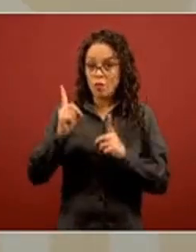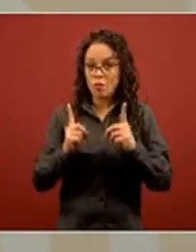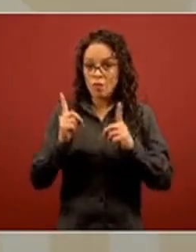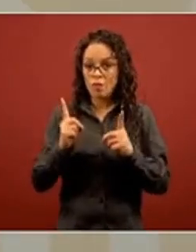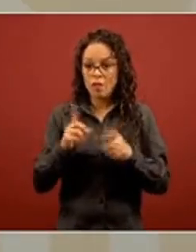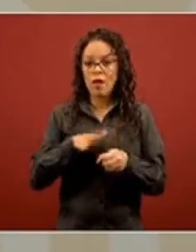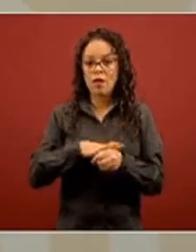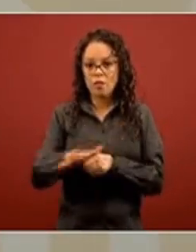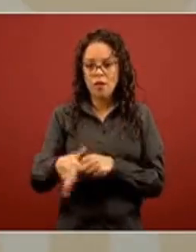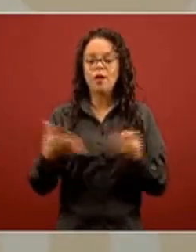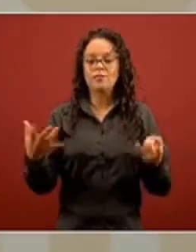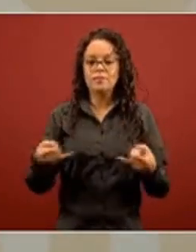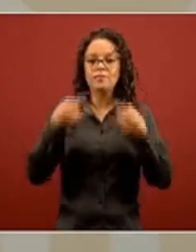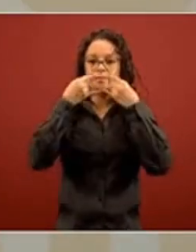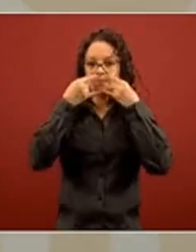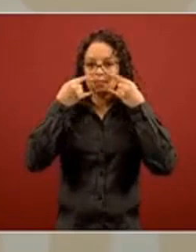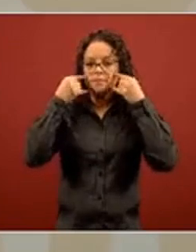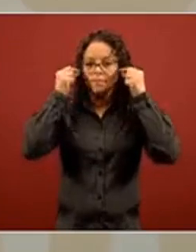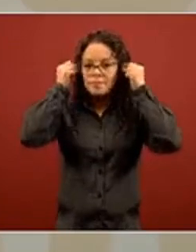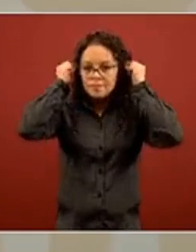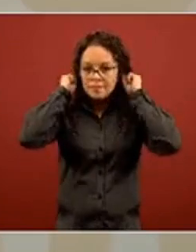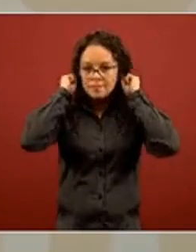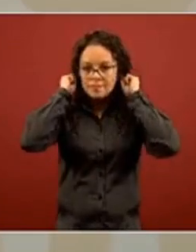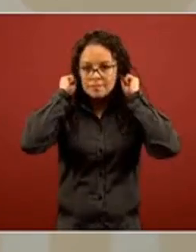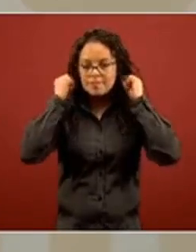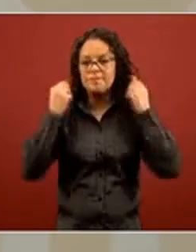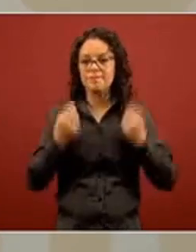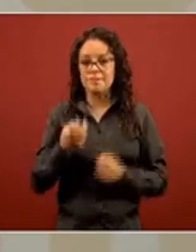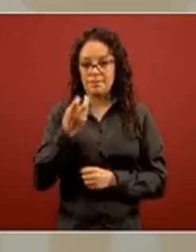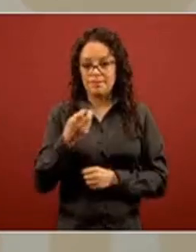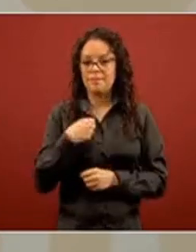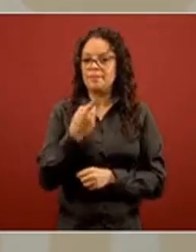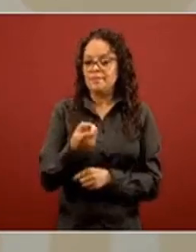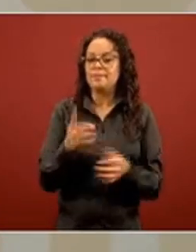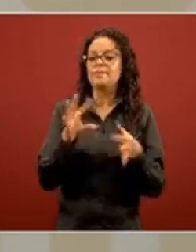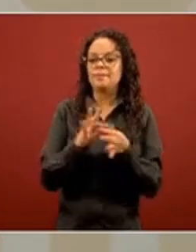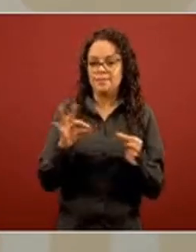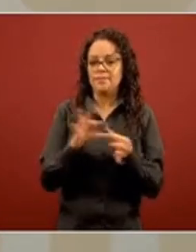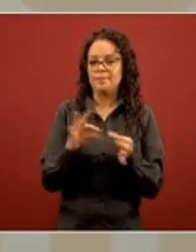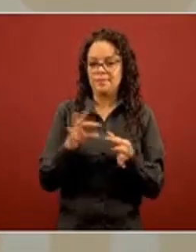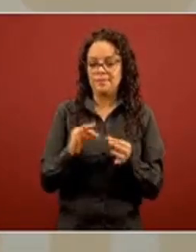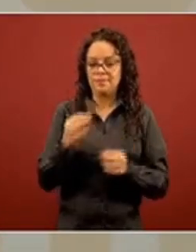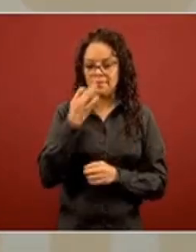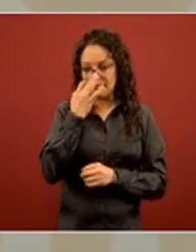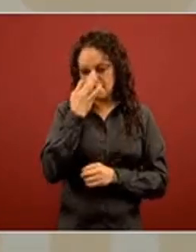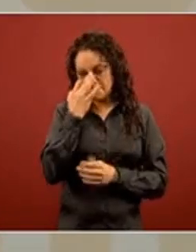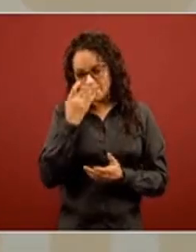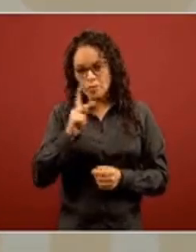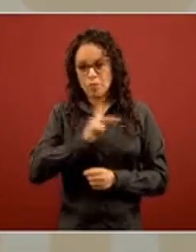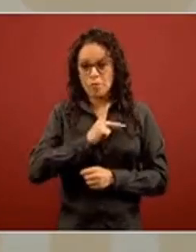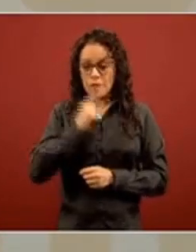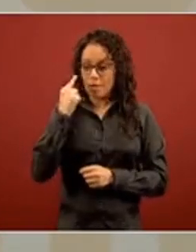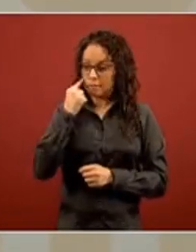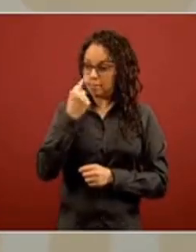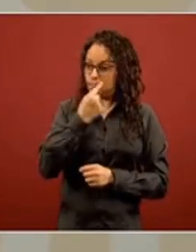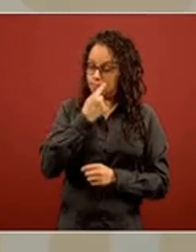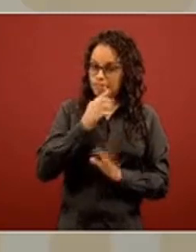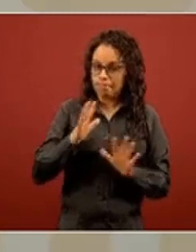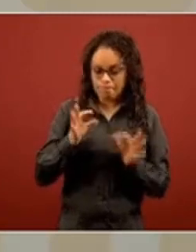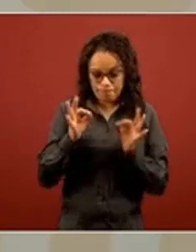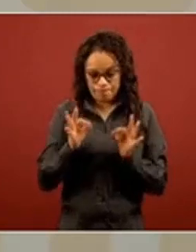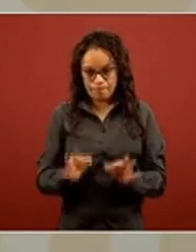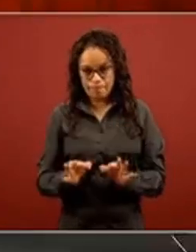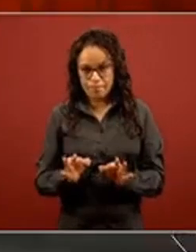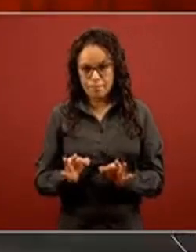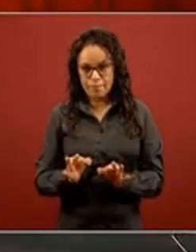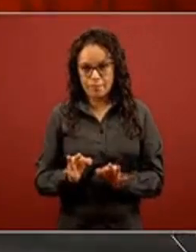quiero referirme a lo siguiente. Es muy claro, y desde mi punto de vista completamente legítimo,